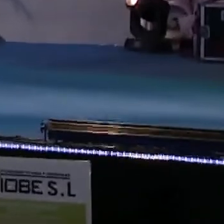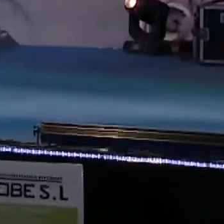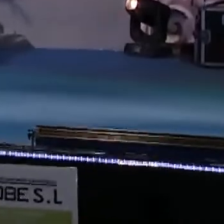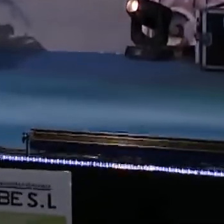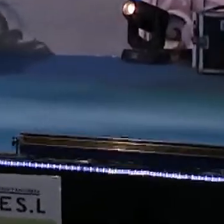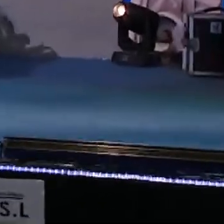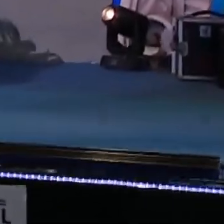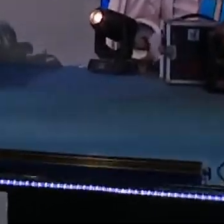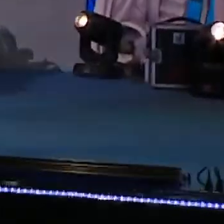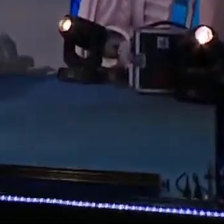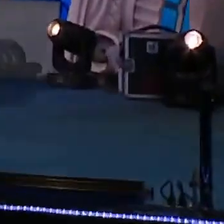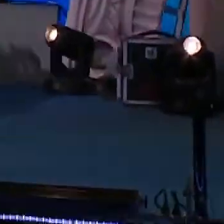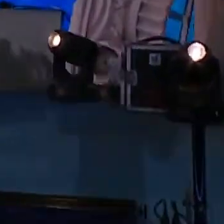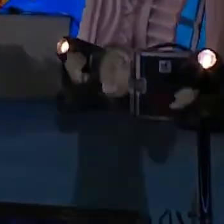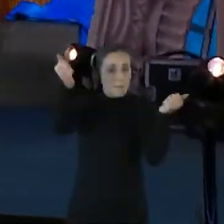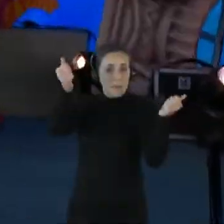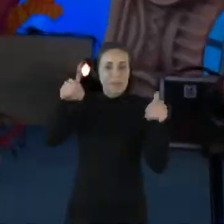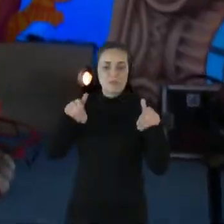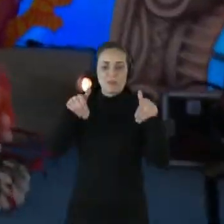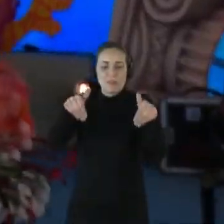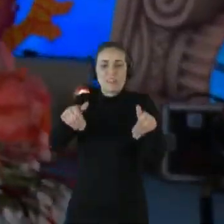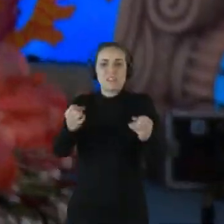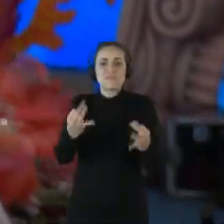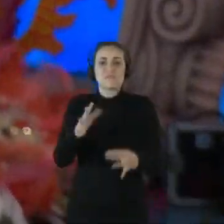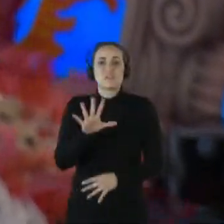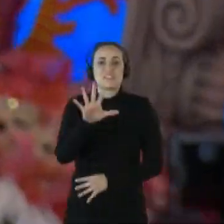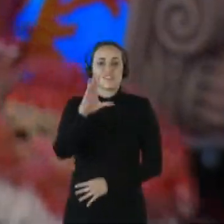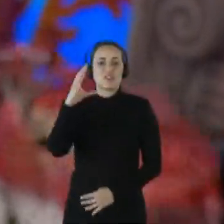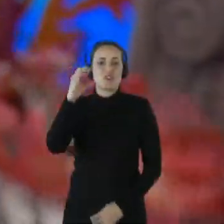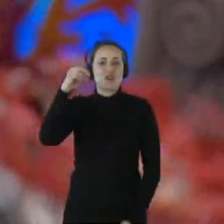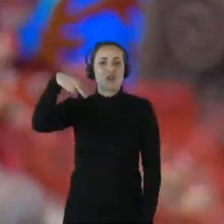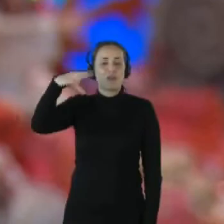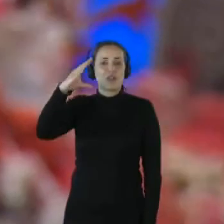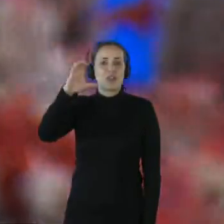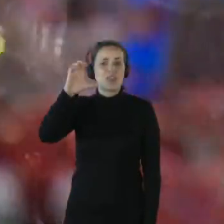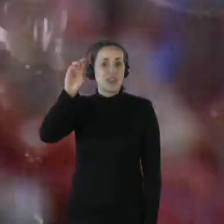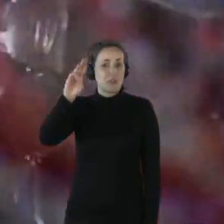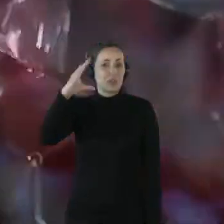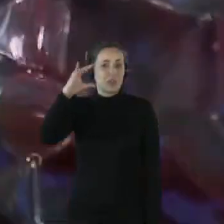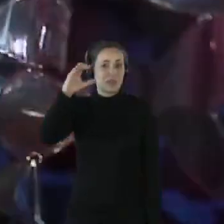Y despedimos a la candidata número 5, Concepción Rodríguez González.